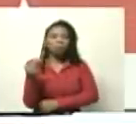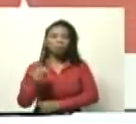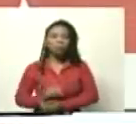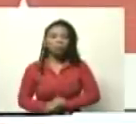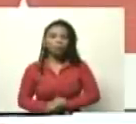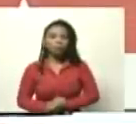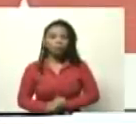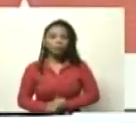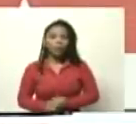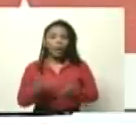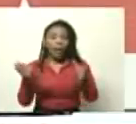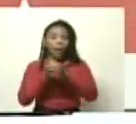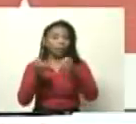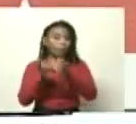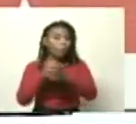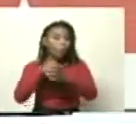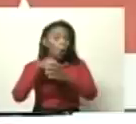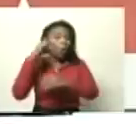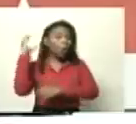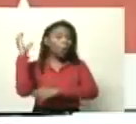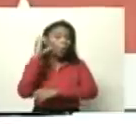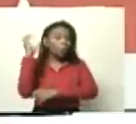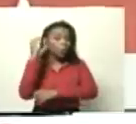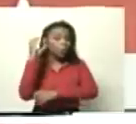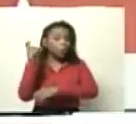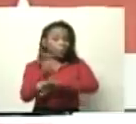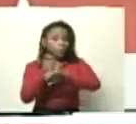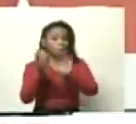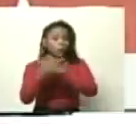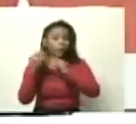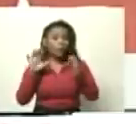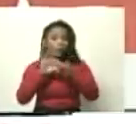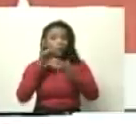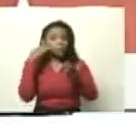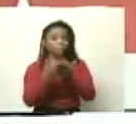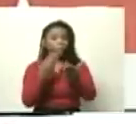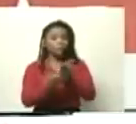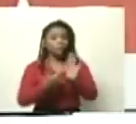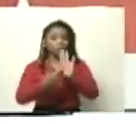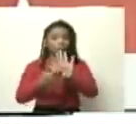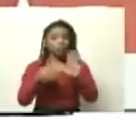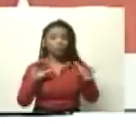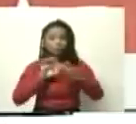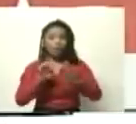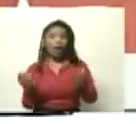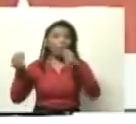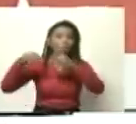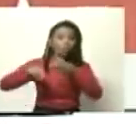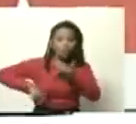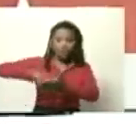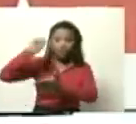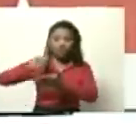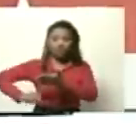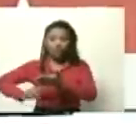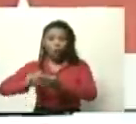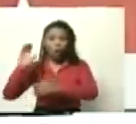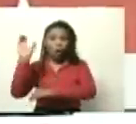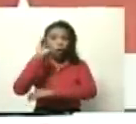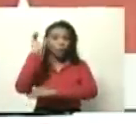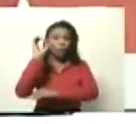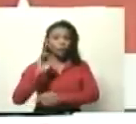El narcogobierno de Colombia está comprobado los vínculos del señor que contrató a los mercenarios